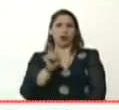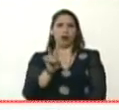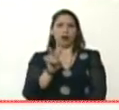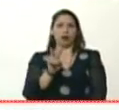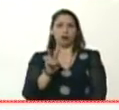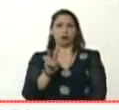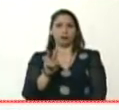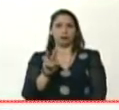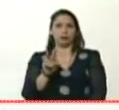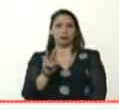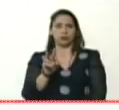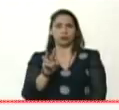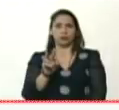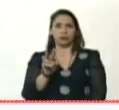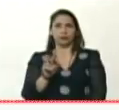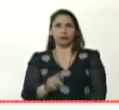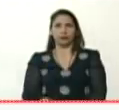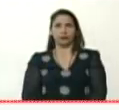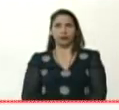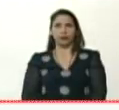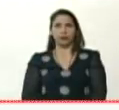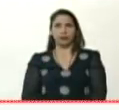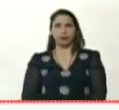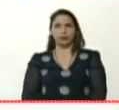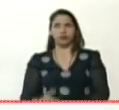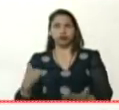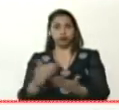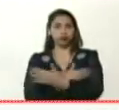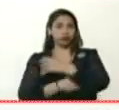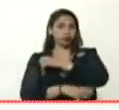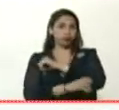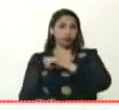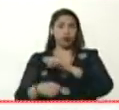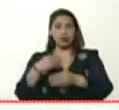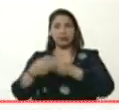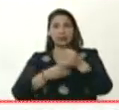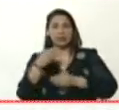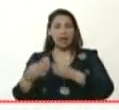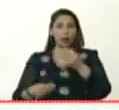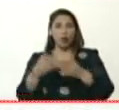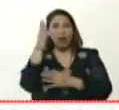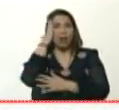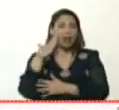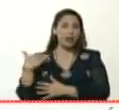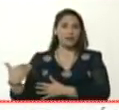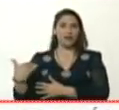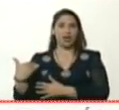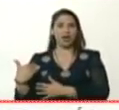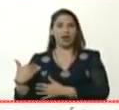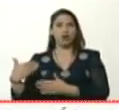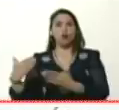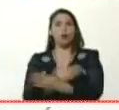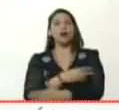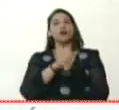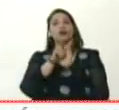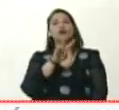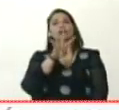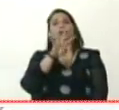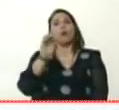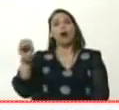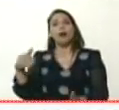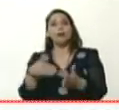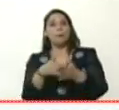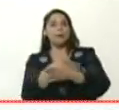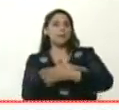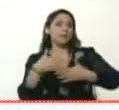que se quedaron. Un robo, así lo hicieron en Libia. En Libia le quitaron 240 mil millones de dólares. Se